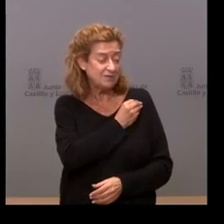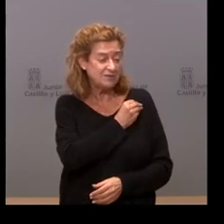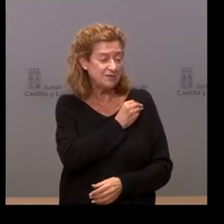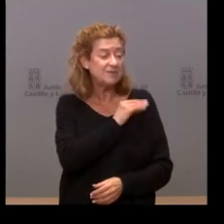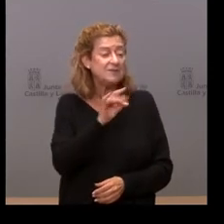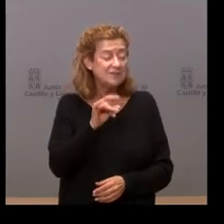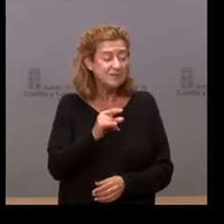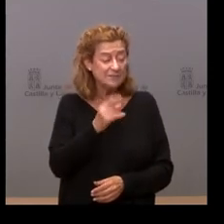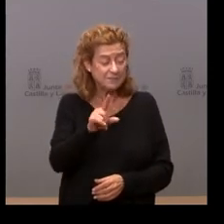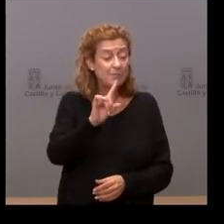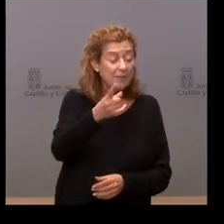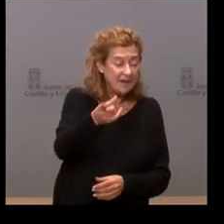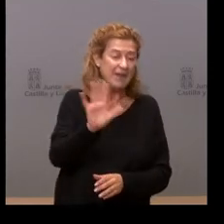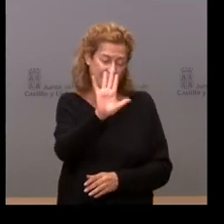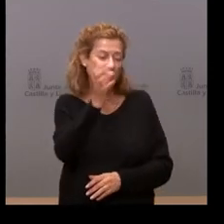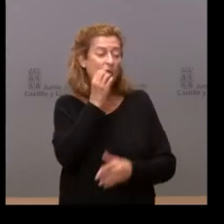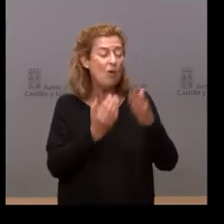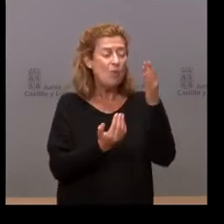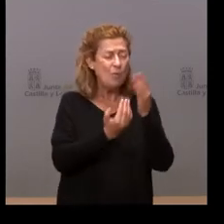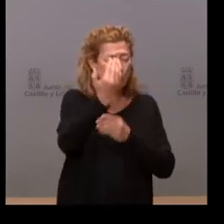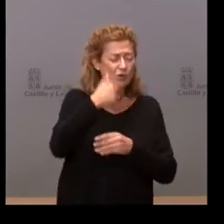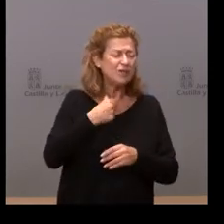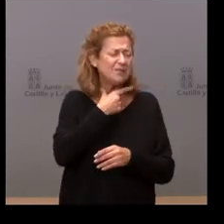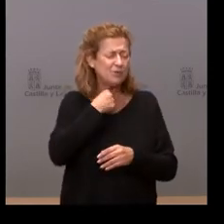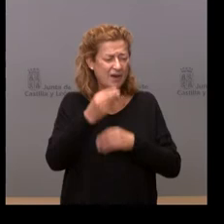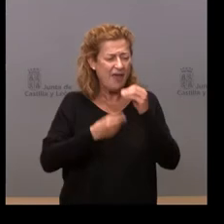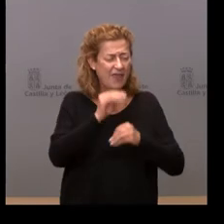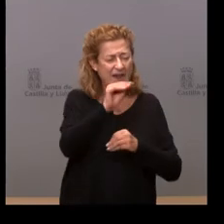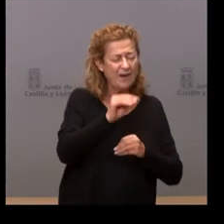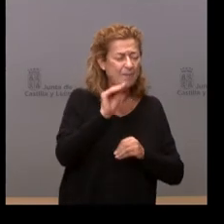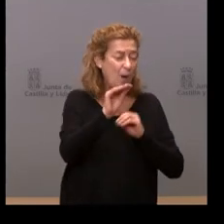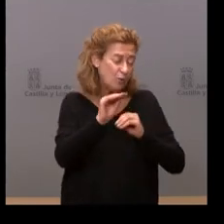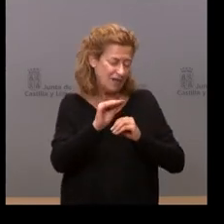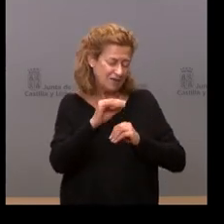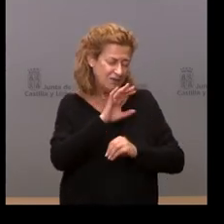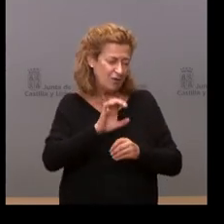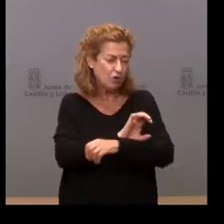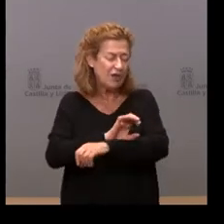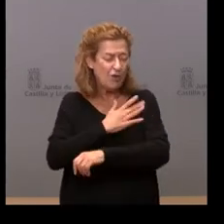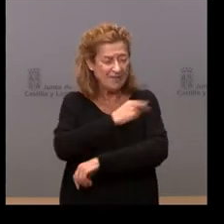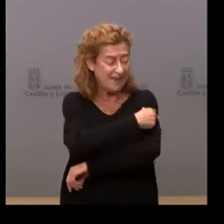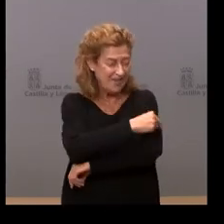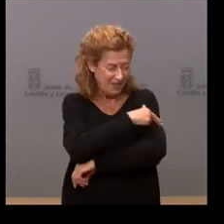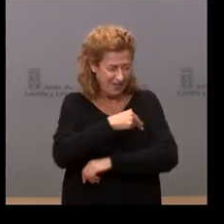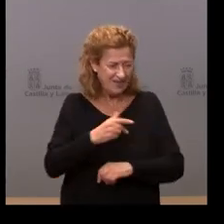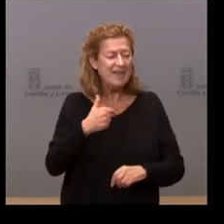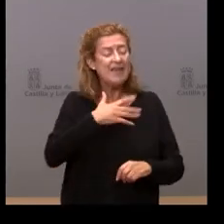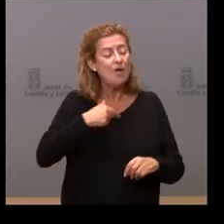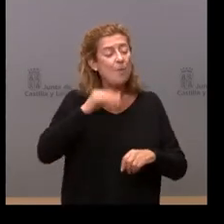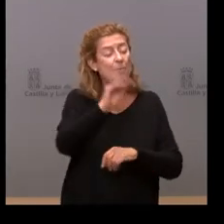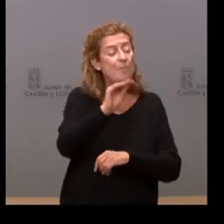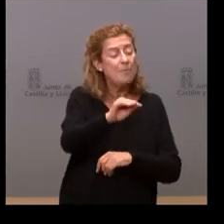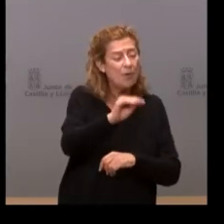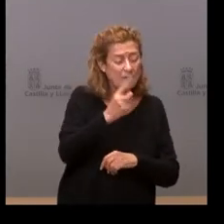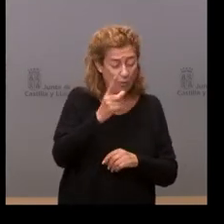si una intervención me gustaría hacerle varias preguntas al consejero de sanidad quería preguntarle por donado